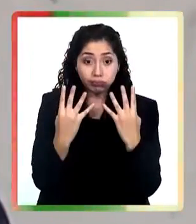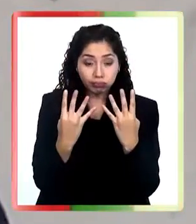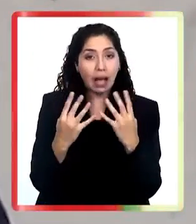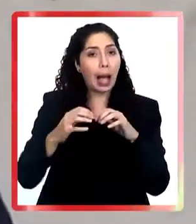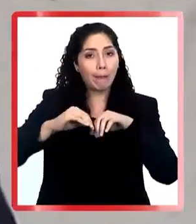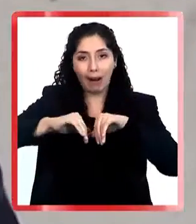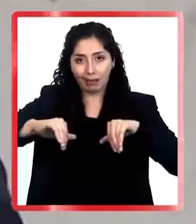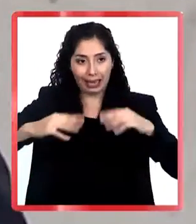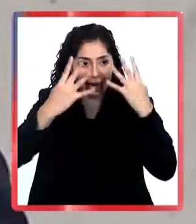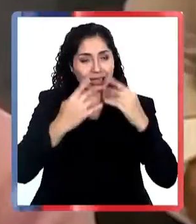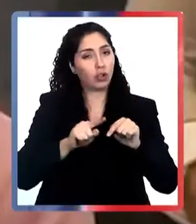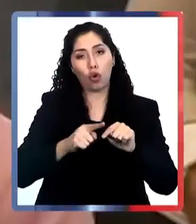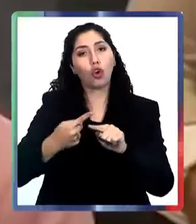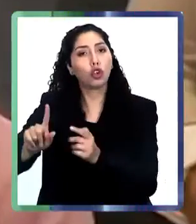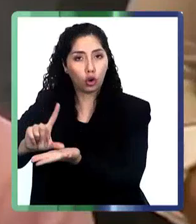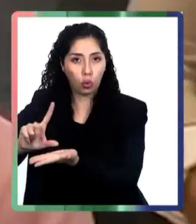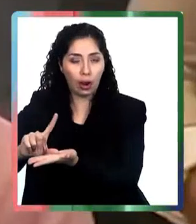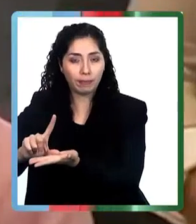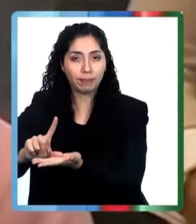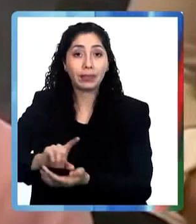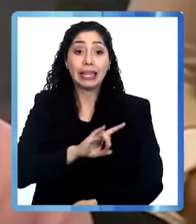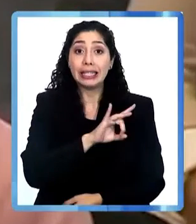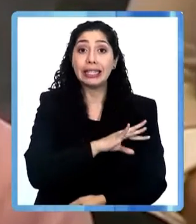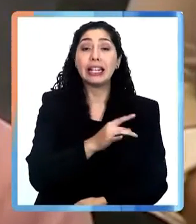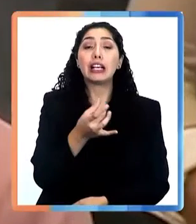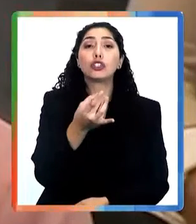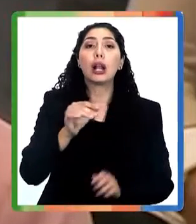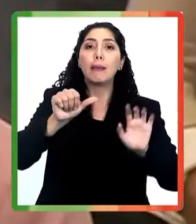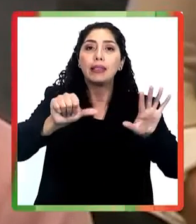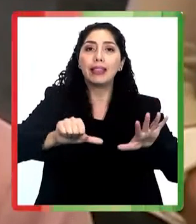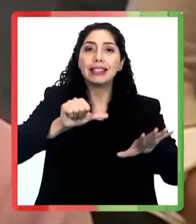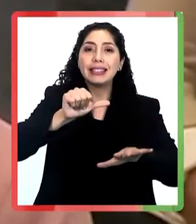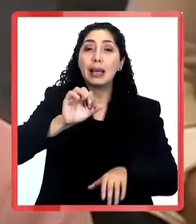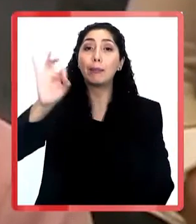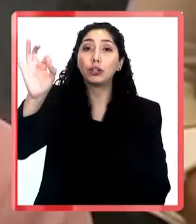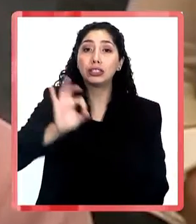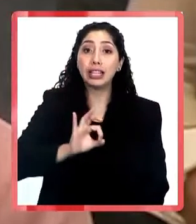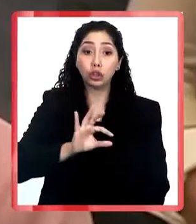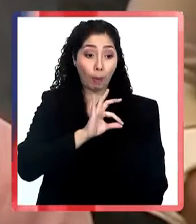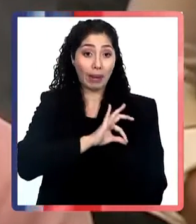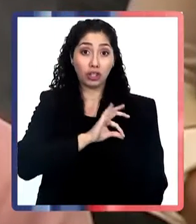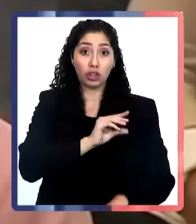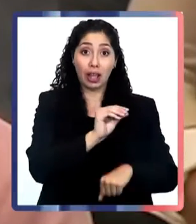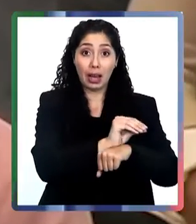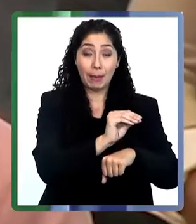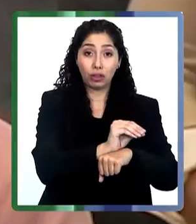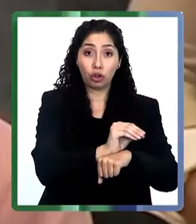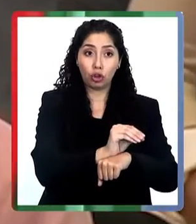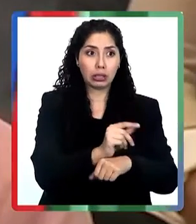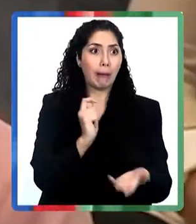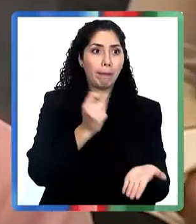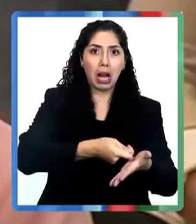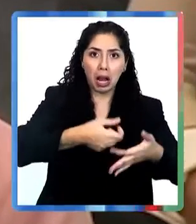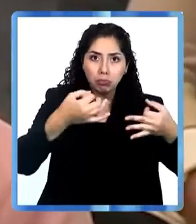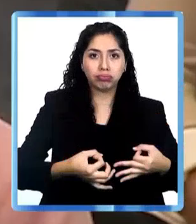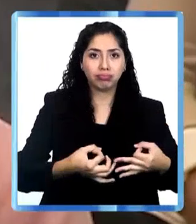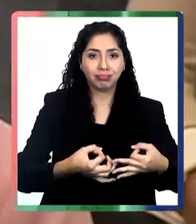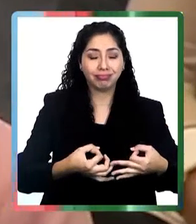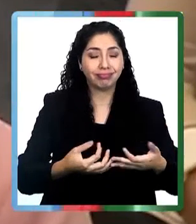forma alternativa a la cárcel en chile sólo el 16 por ciento de las pensiones de alimentos son pagadas de forma